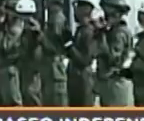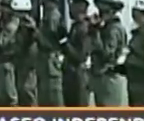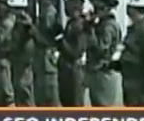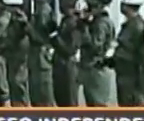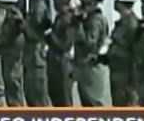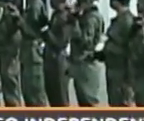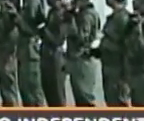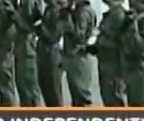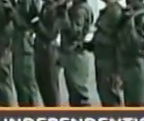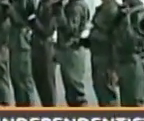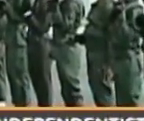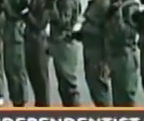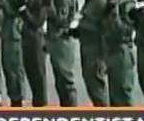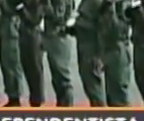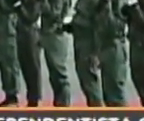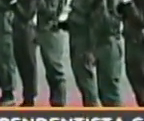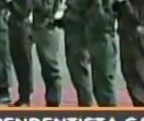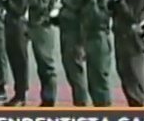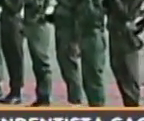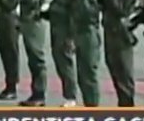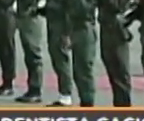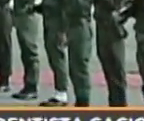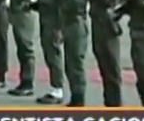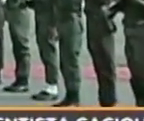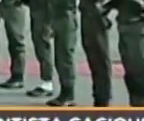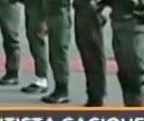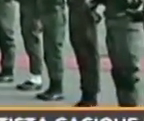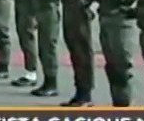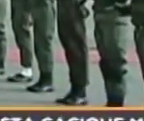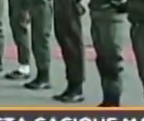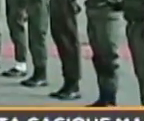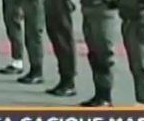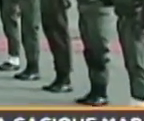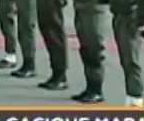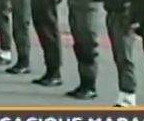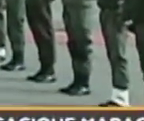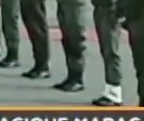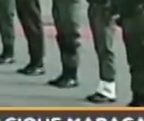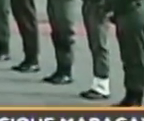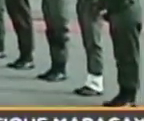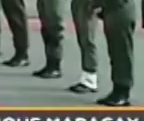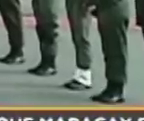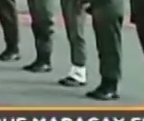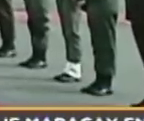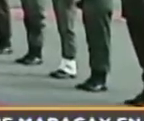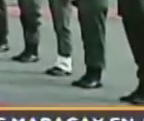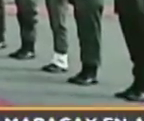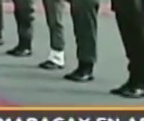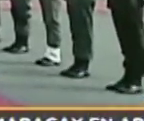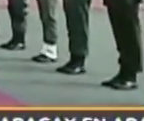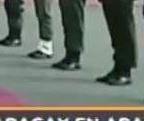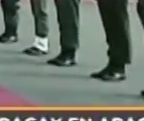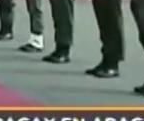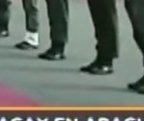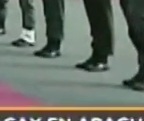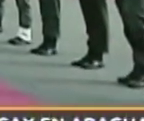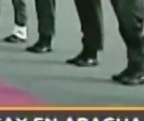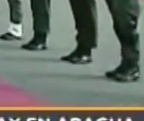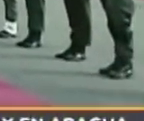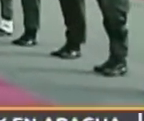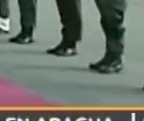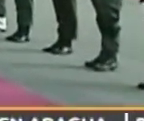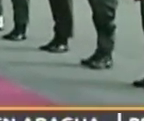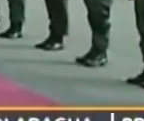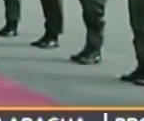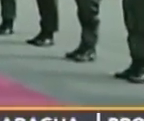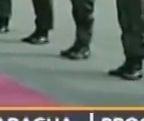Pues a propósito de este acontecimiento electoral en la República de Cuba, el jefe de Estado venezolano estará participando en una visita oficial. Sería